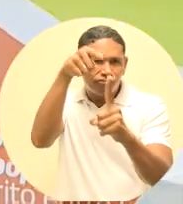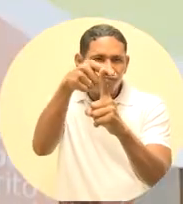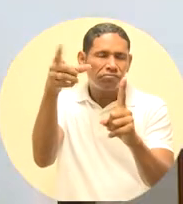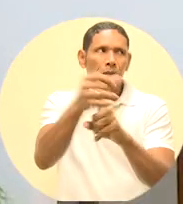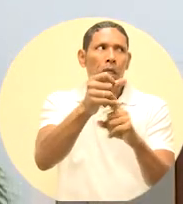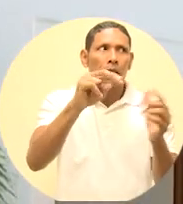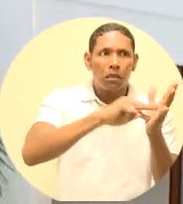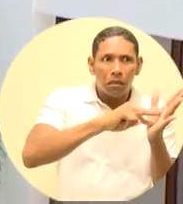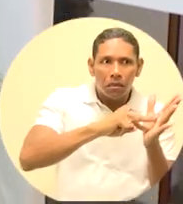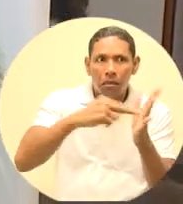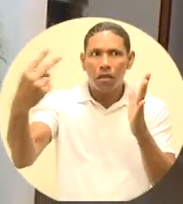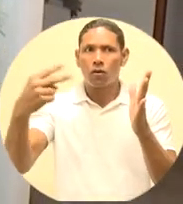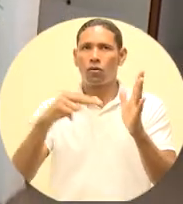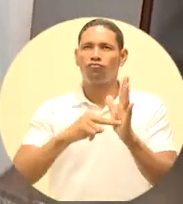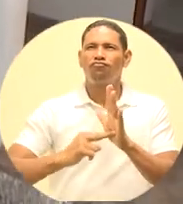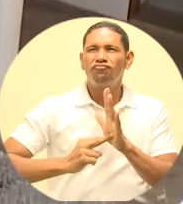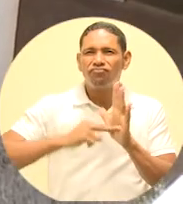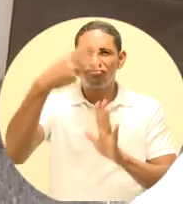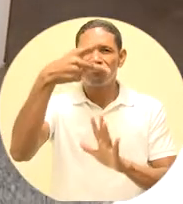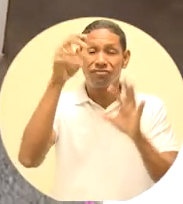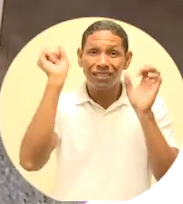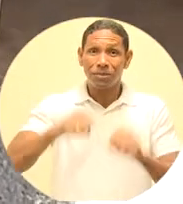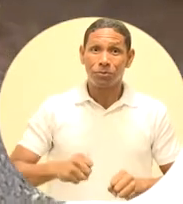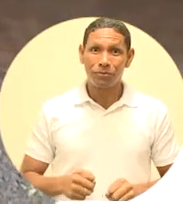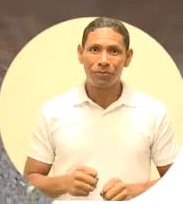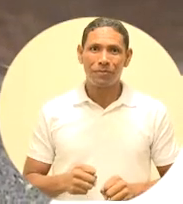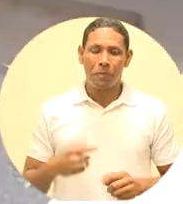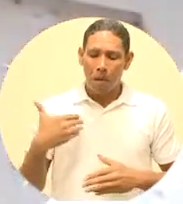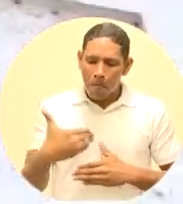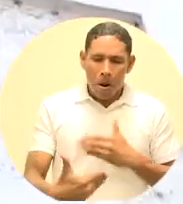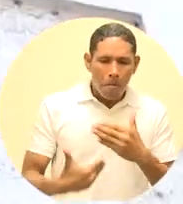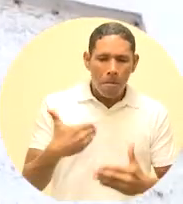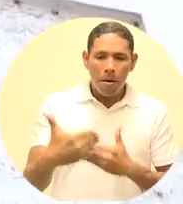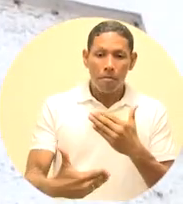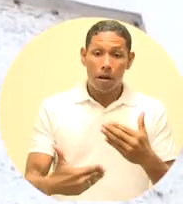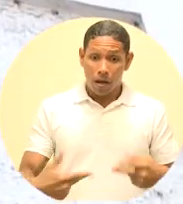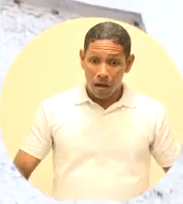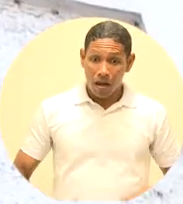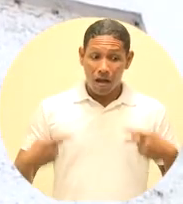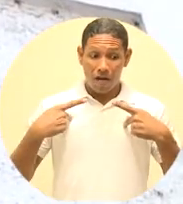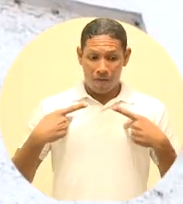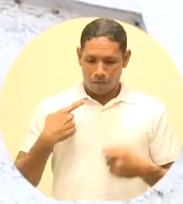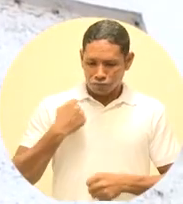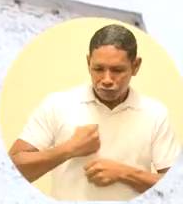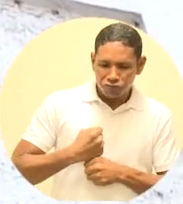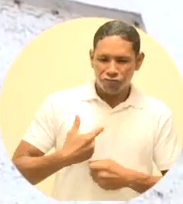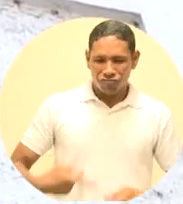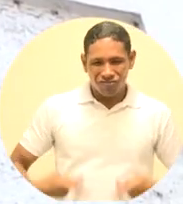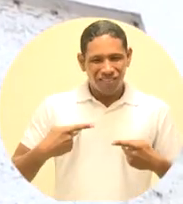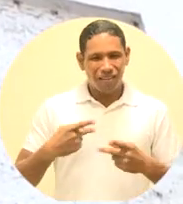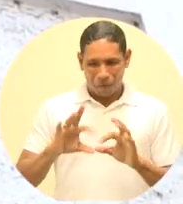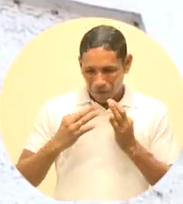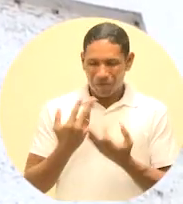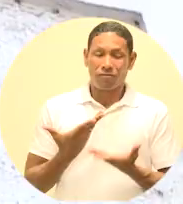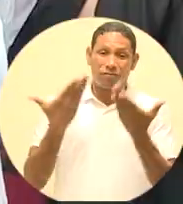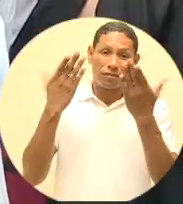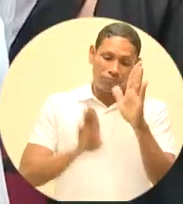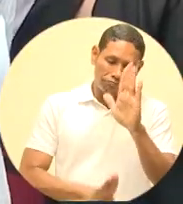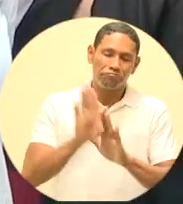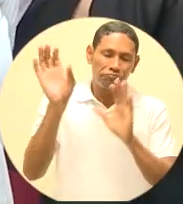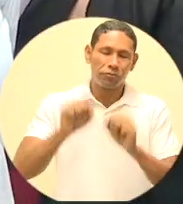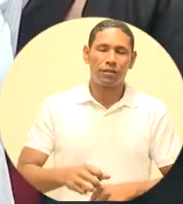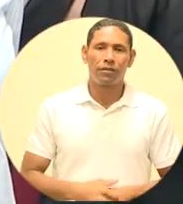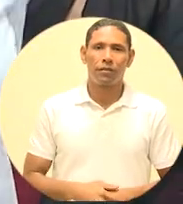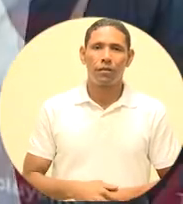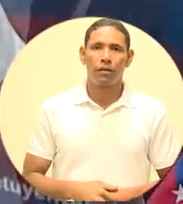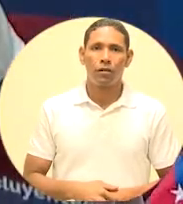de profesionalización de programas técnicos y tecnológicos, lo que contribuye a la posibilidad de una mejor calidad de vida para ellos y su